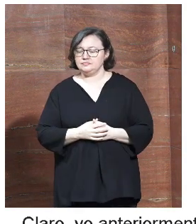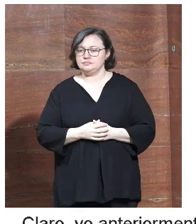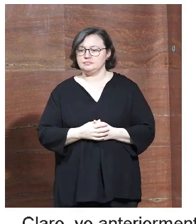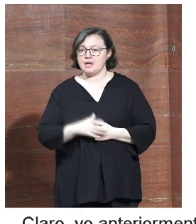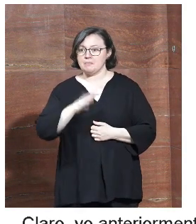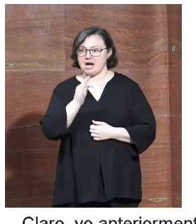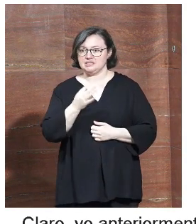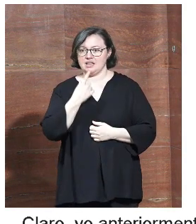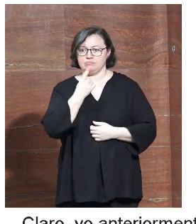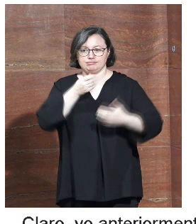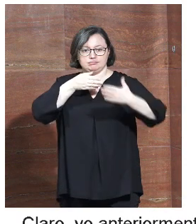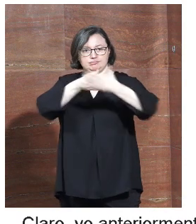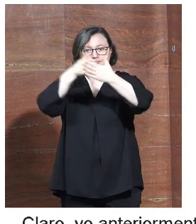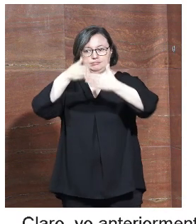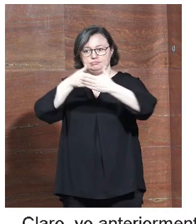y dificultades.